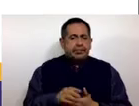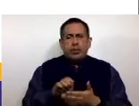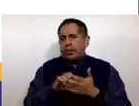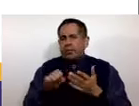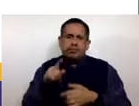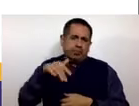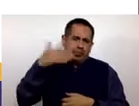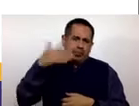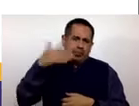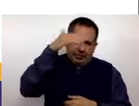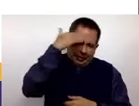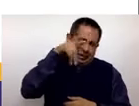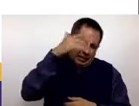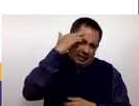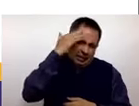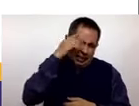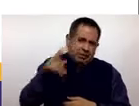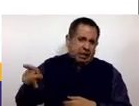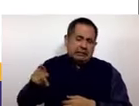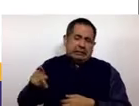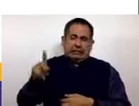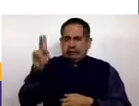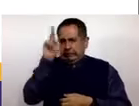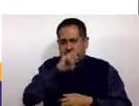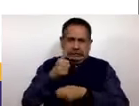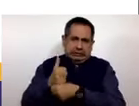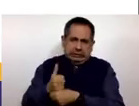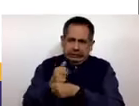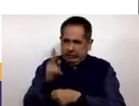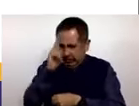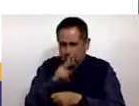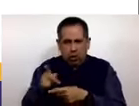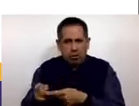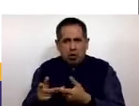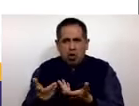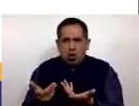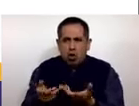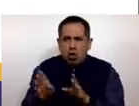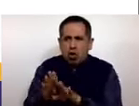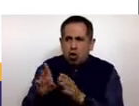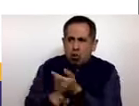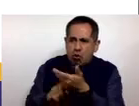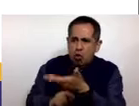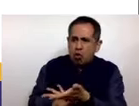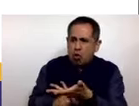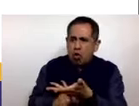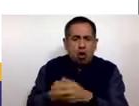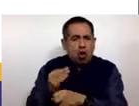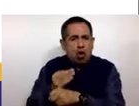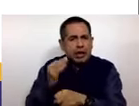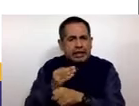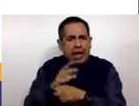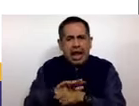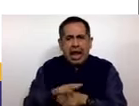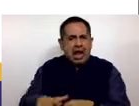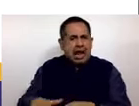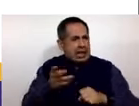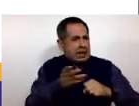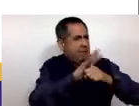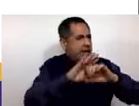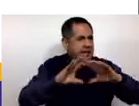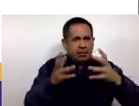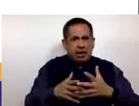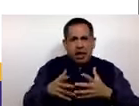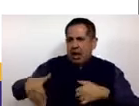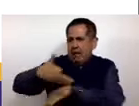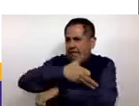sabemos cuáles son los sectores más afectados, pero ¿cómo ha impactado la pandemia en el ámbito familiar, en